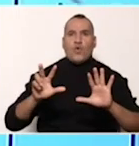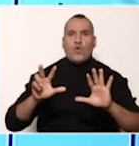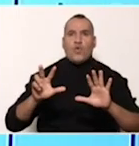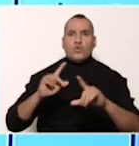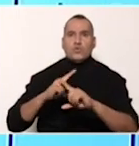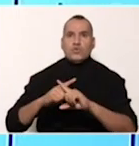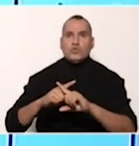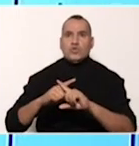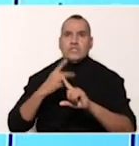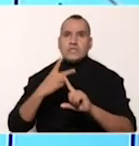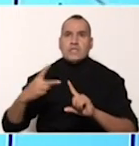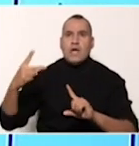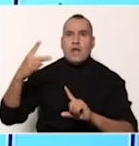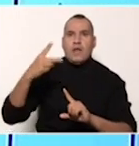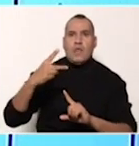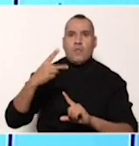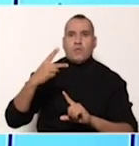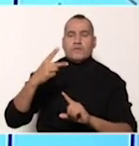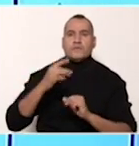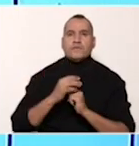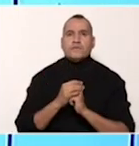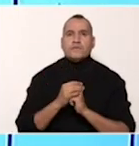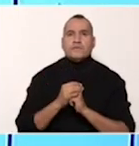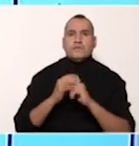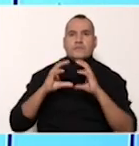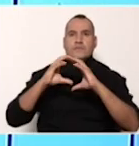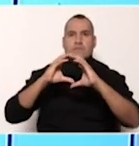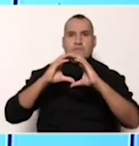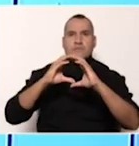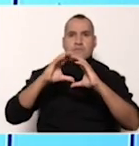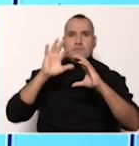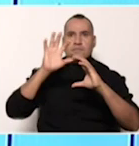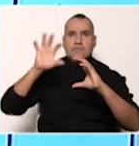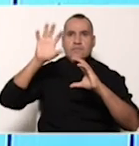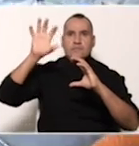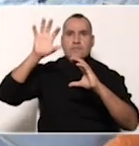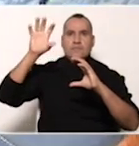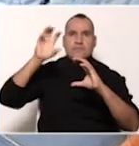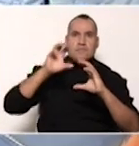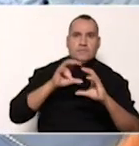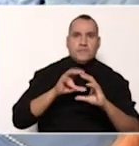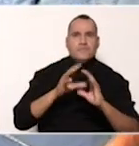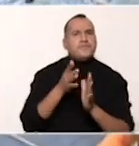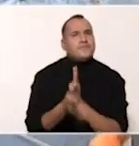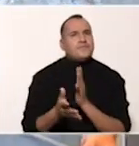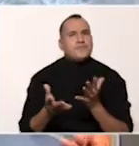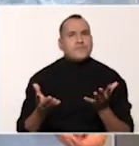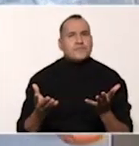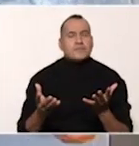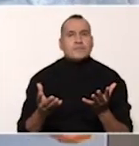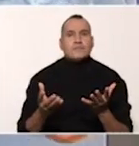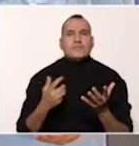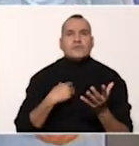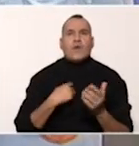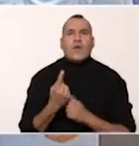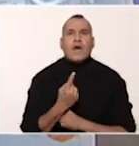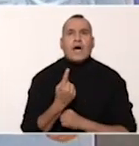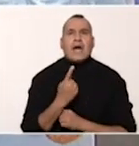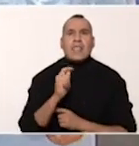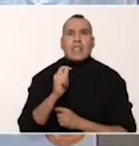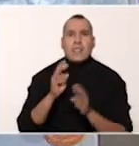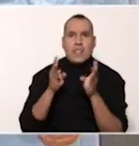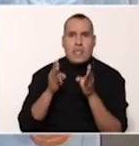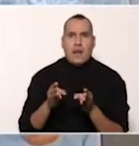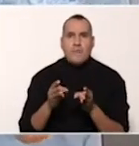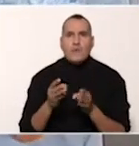al cuadrado, que vendría siendo este término que ven aquí. Ahora tenemos que hablar sobre término independiente.